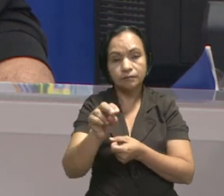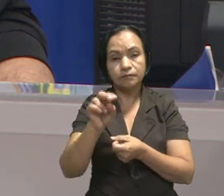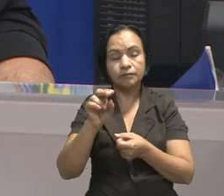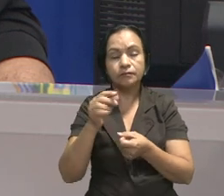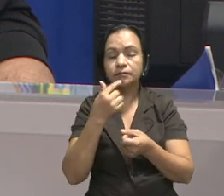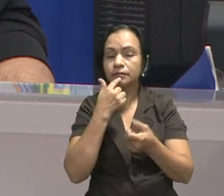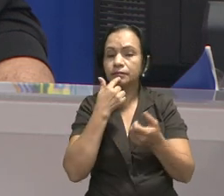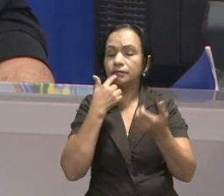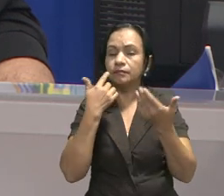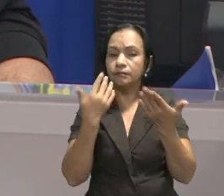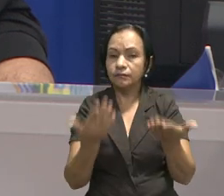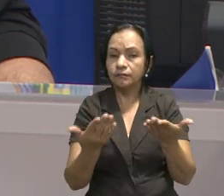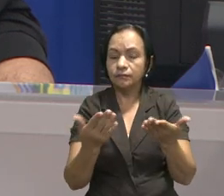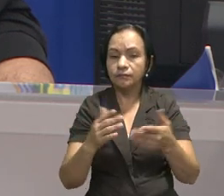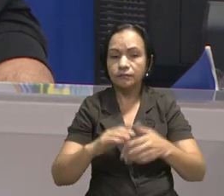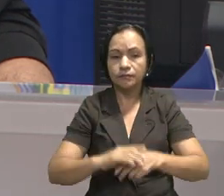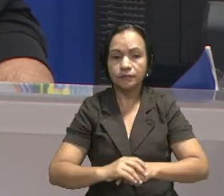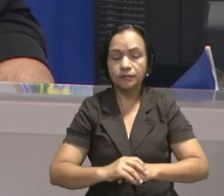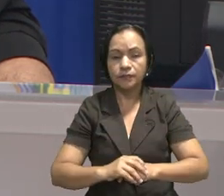porque